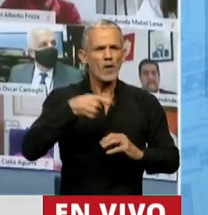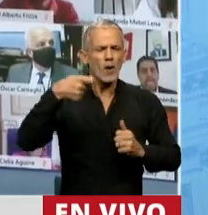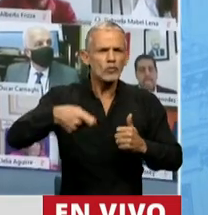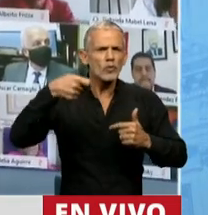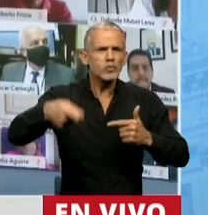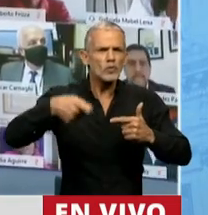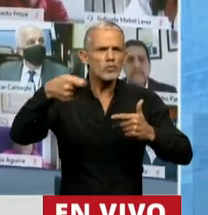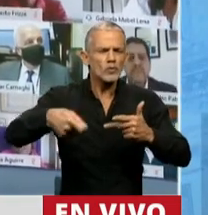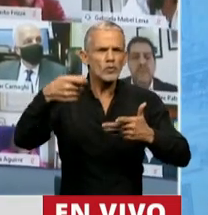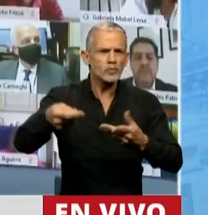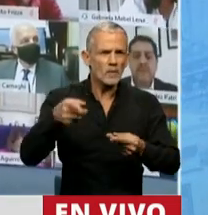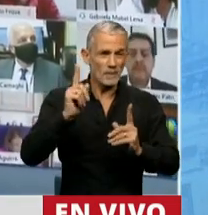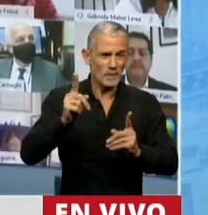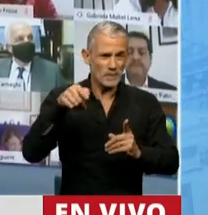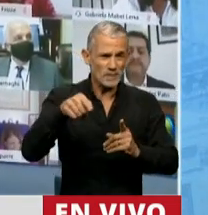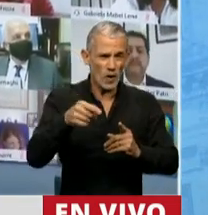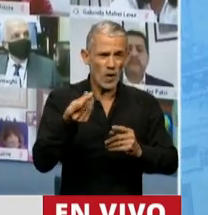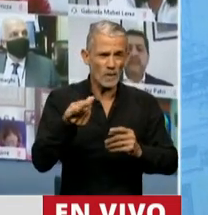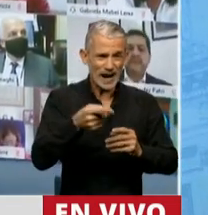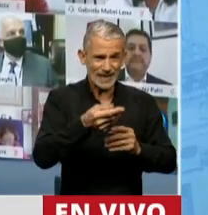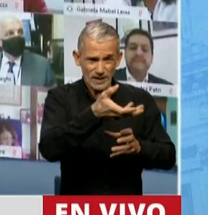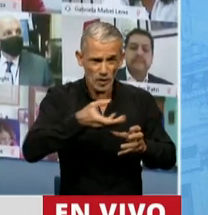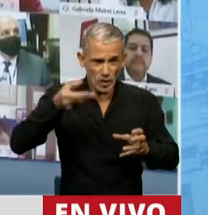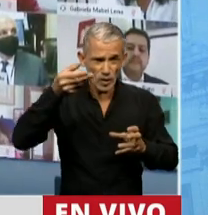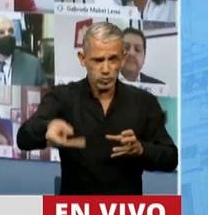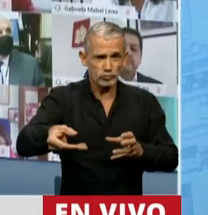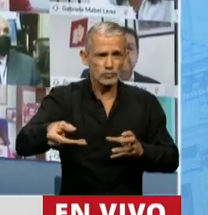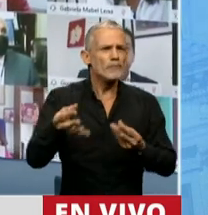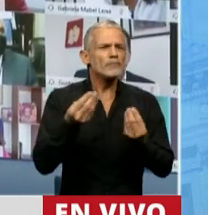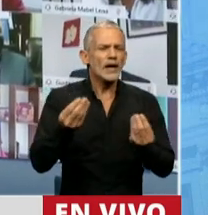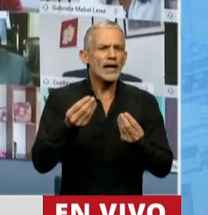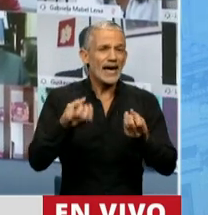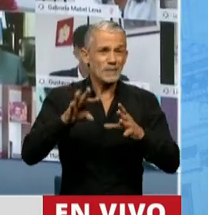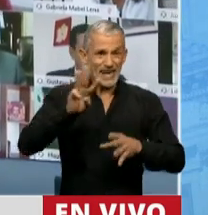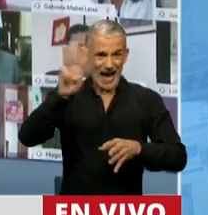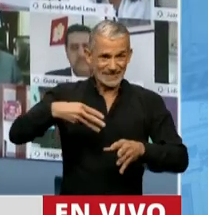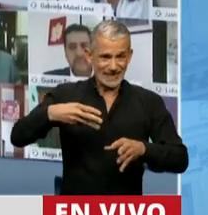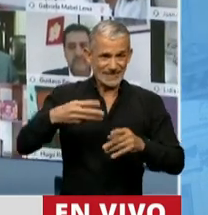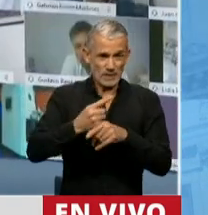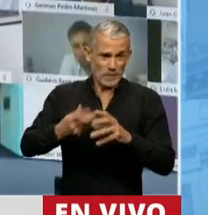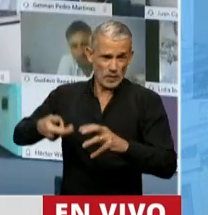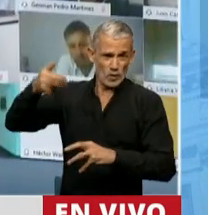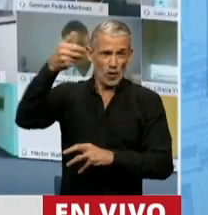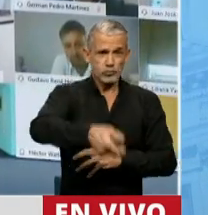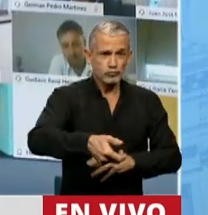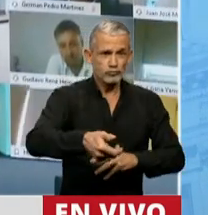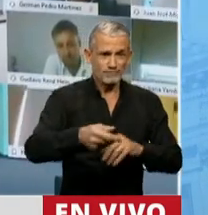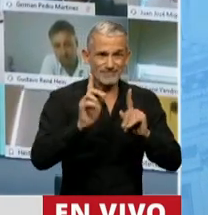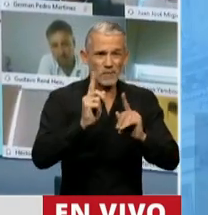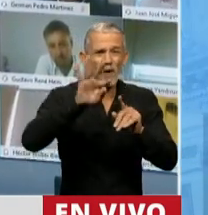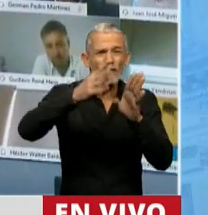los aportes que comienzan con un aporte del ANSES a través del Fondo de Garantía